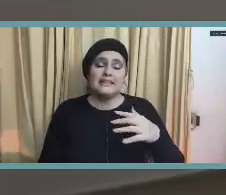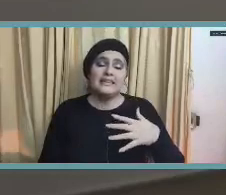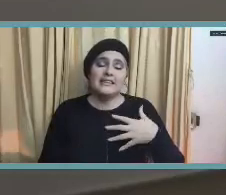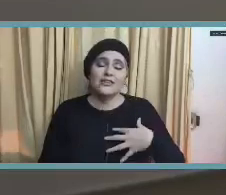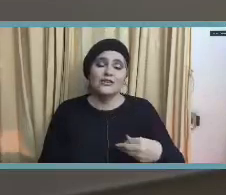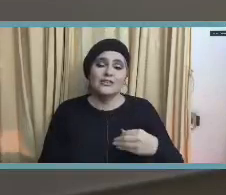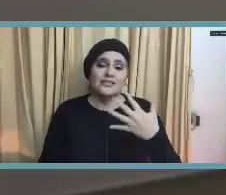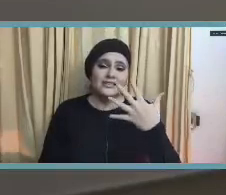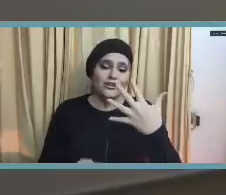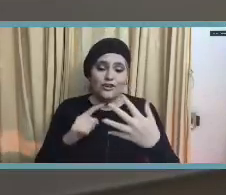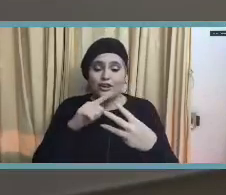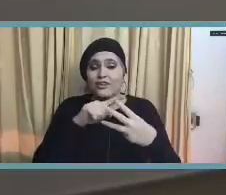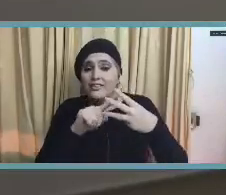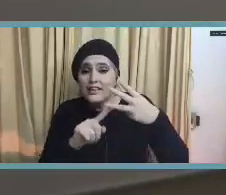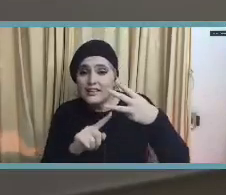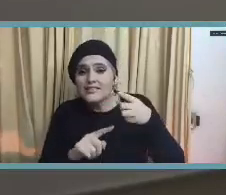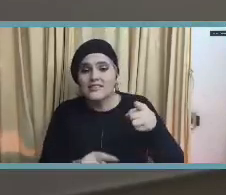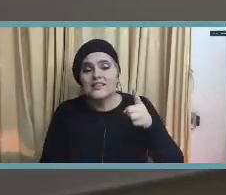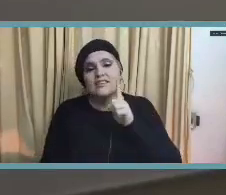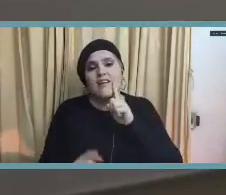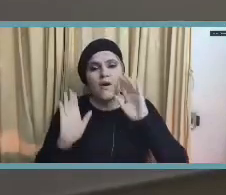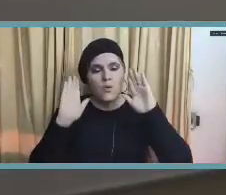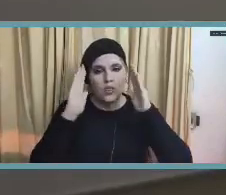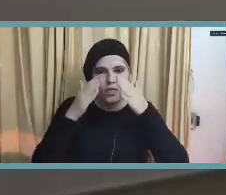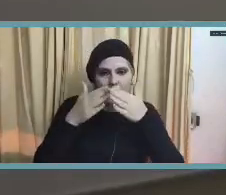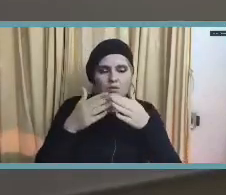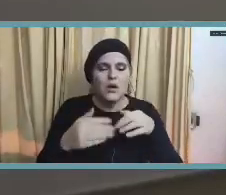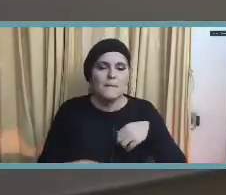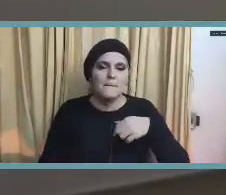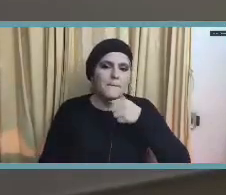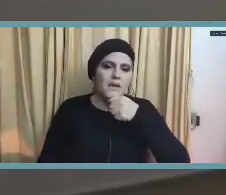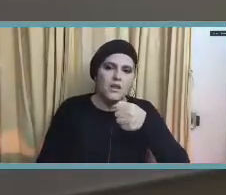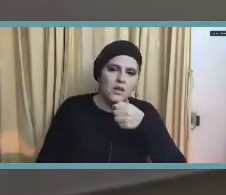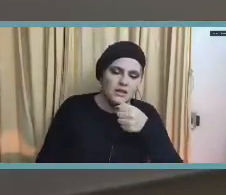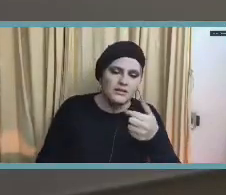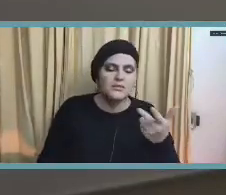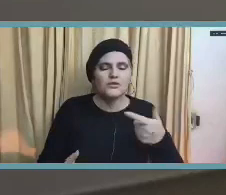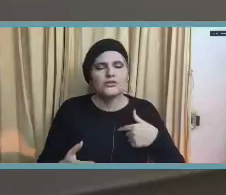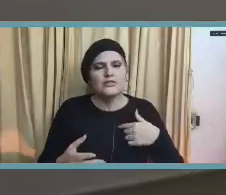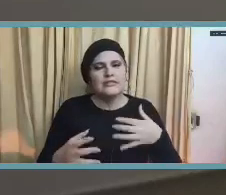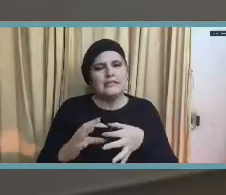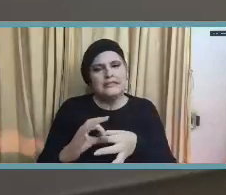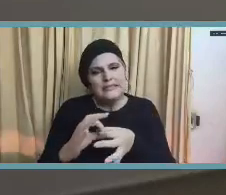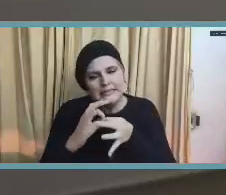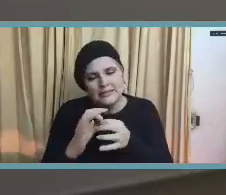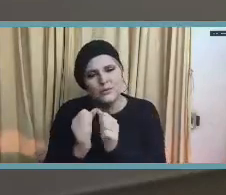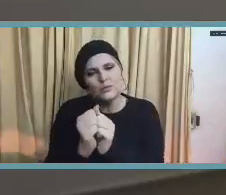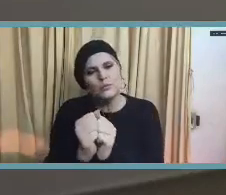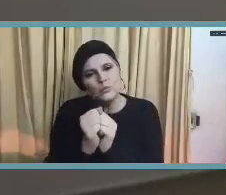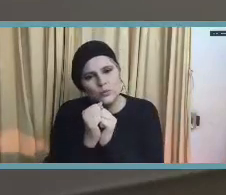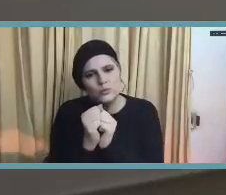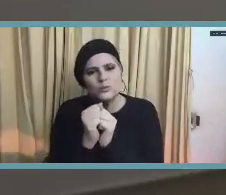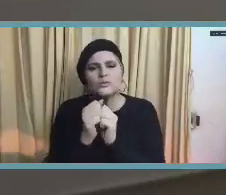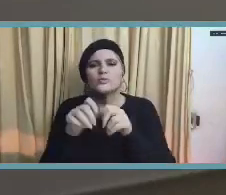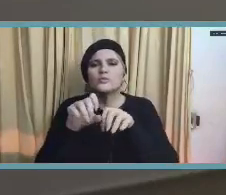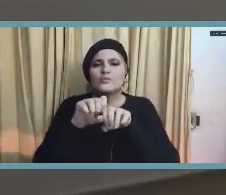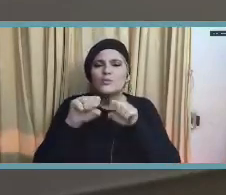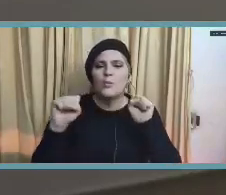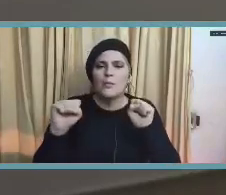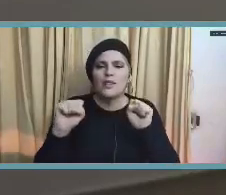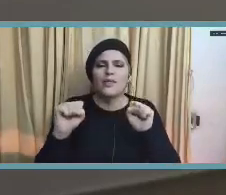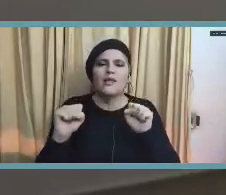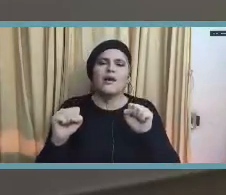ellos autistas, y por eso estoy tan compenetrada y comprometida con toda esta hermosa temática. Así es que, sin